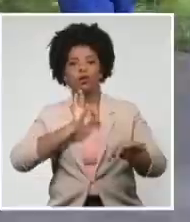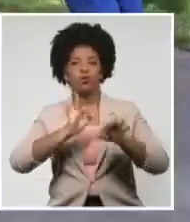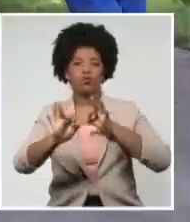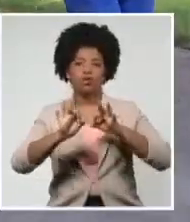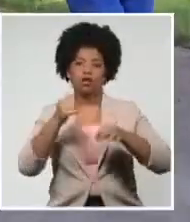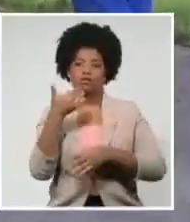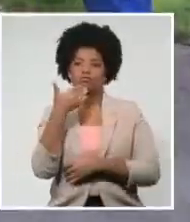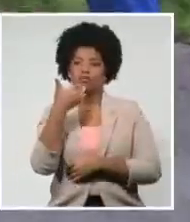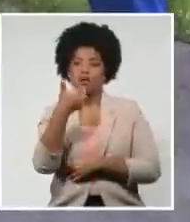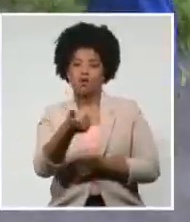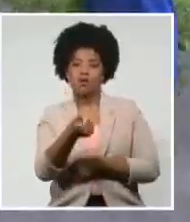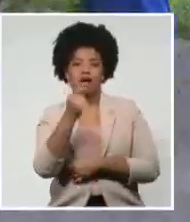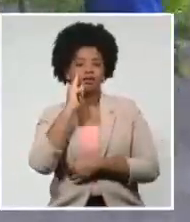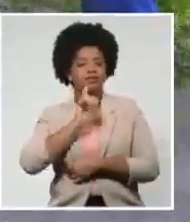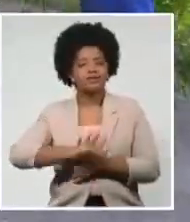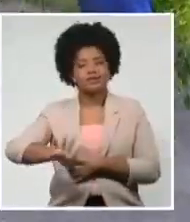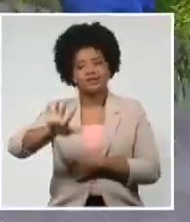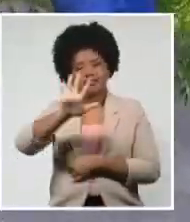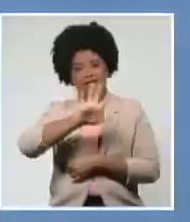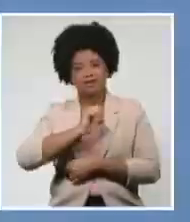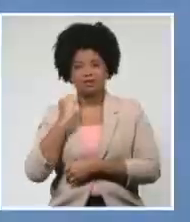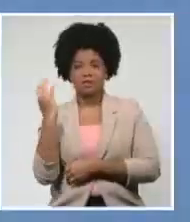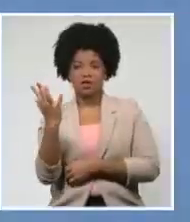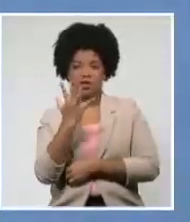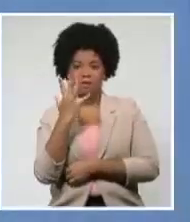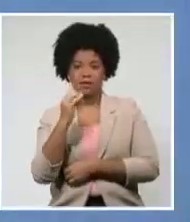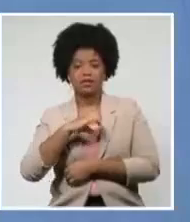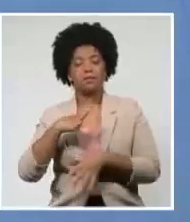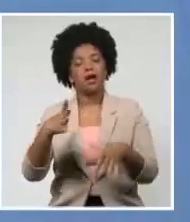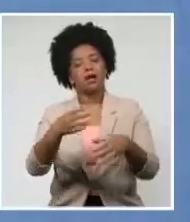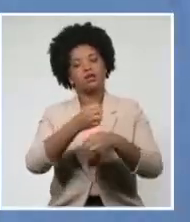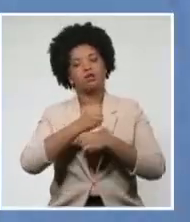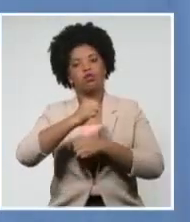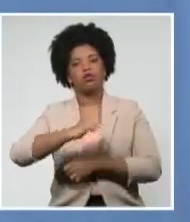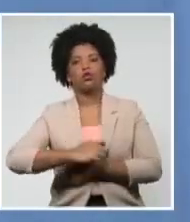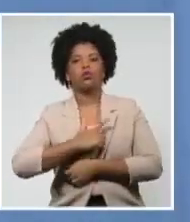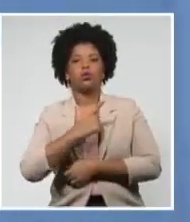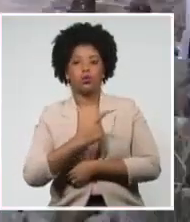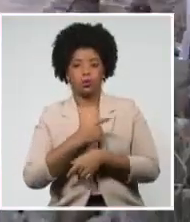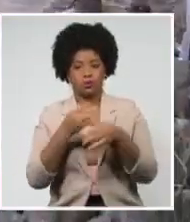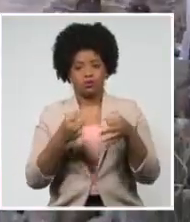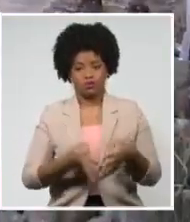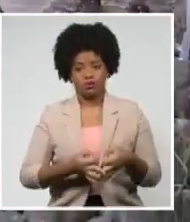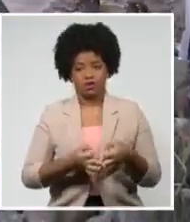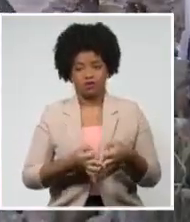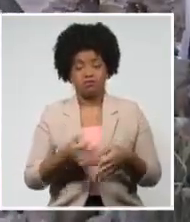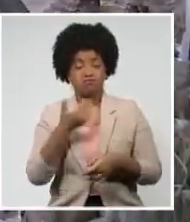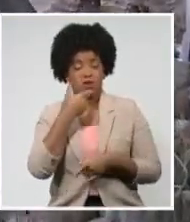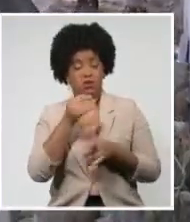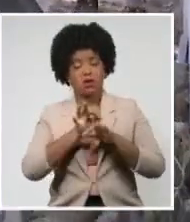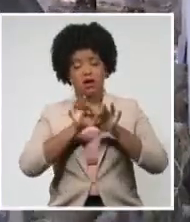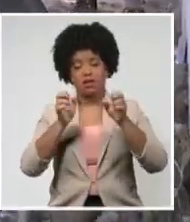la imagen medioambiental y el patrimonio cultural, apoyando con ello a elevar la calidad de vida